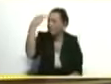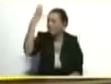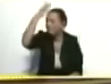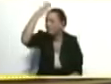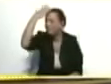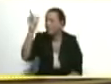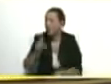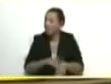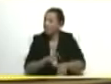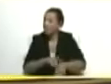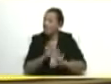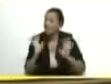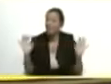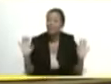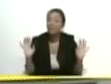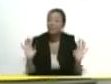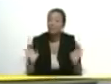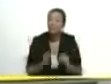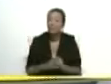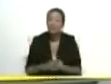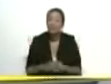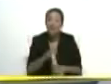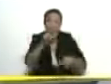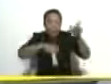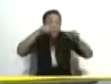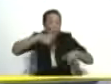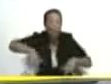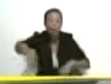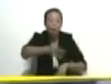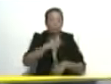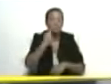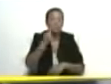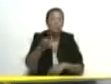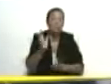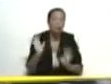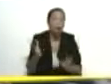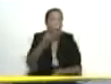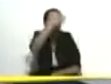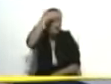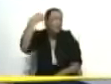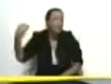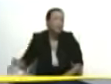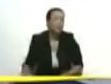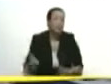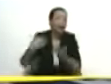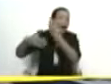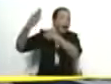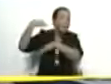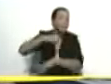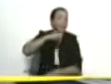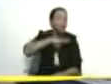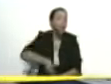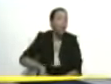Hay tiempos en que los pueblos pueden olvidar.